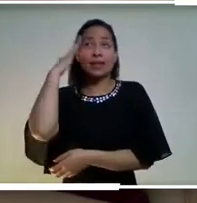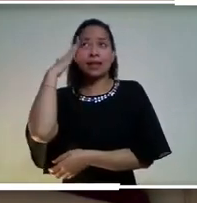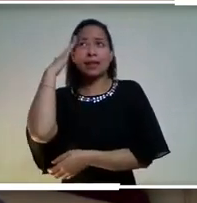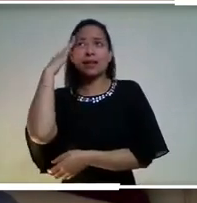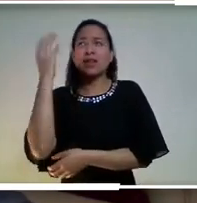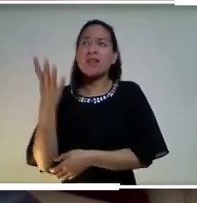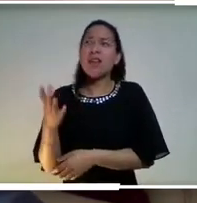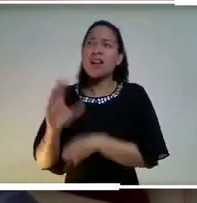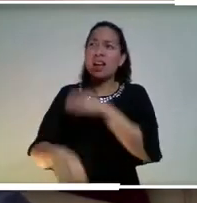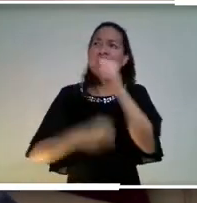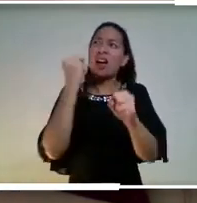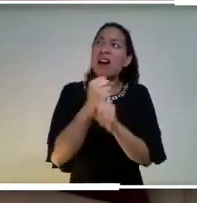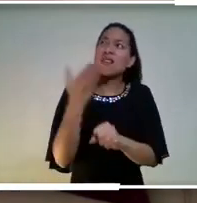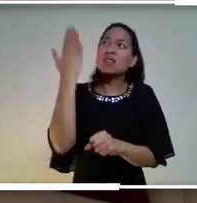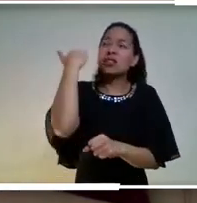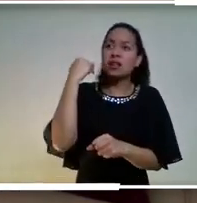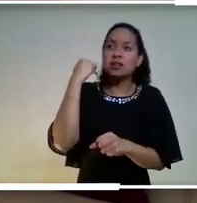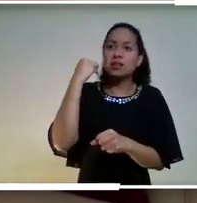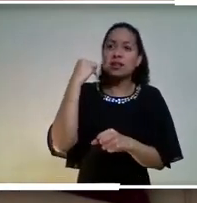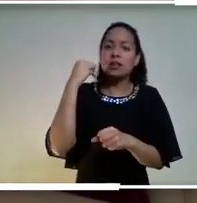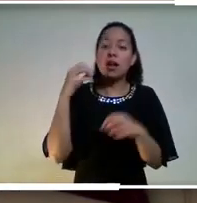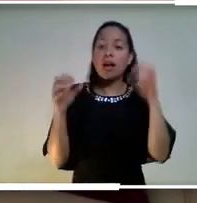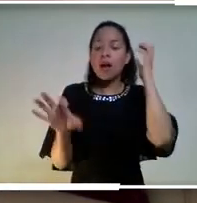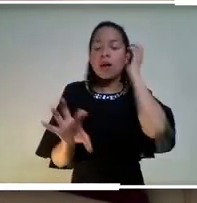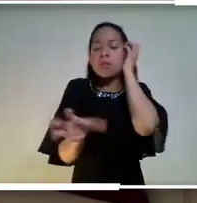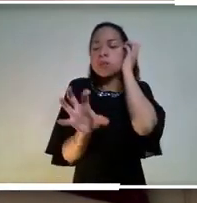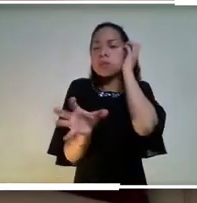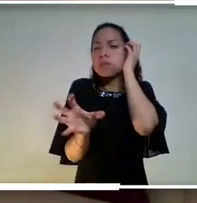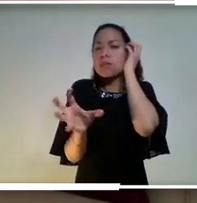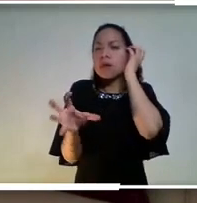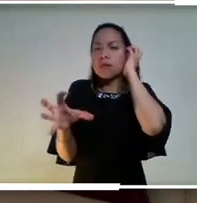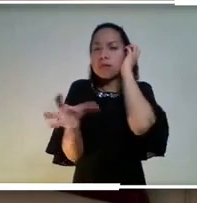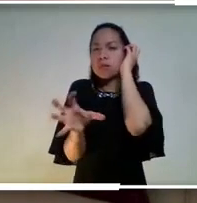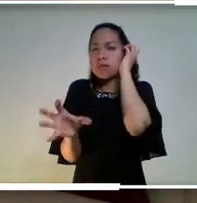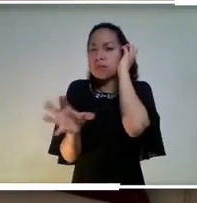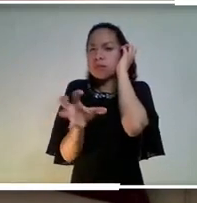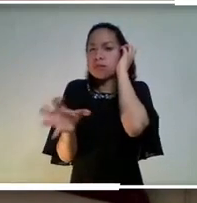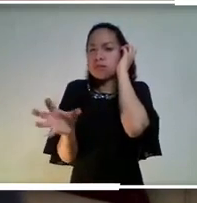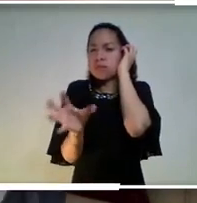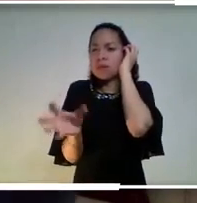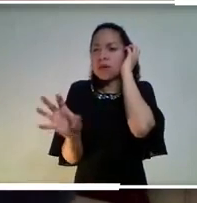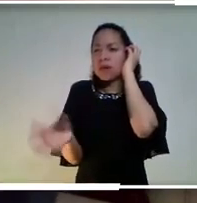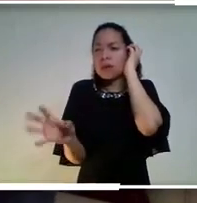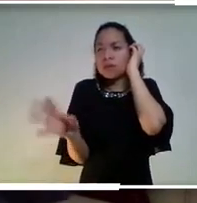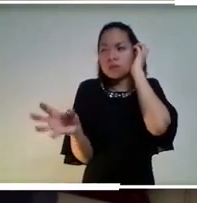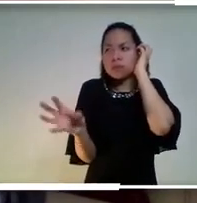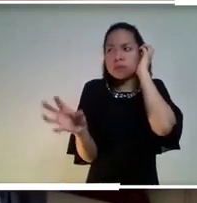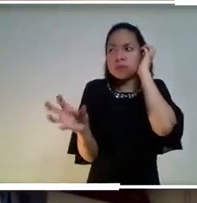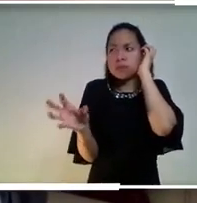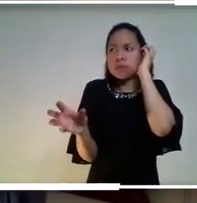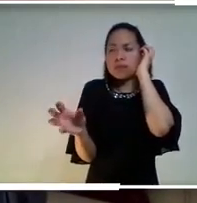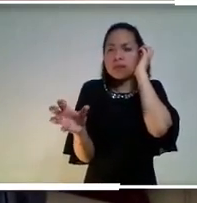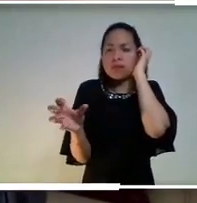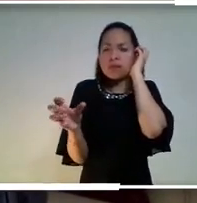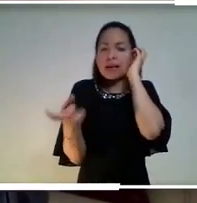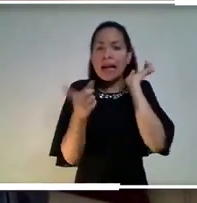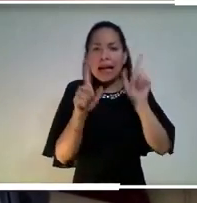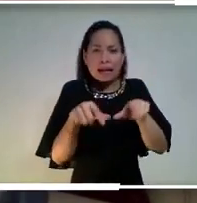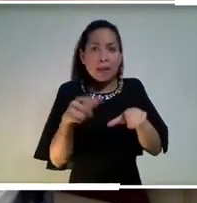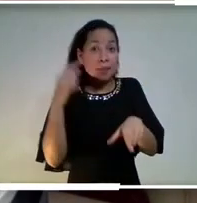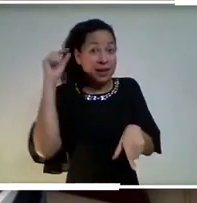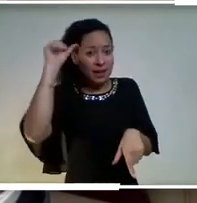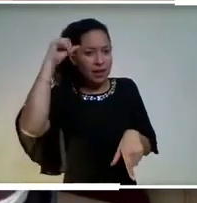de computadoras o equipos electrónicos como bio digitales te acuerdas esos discos esos ciclos tremendos